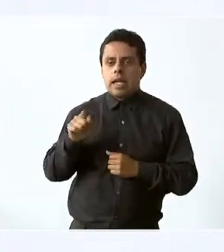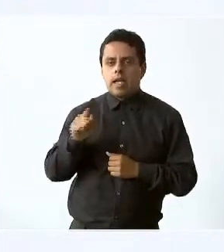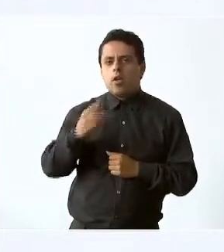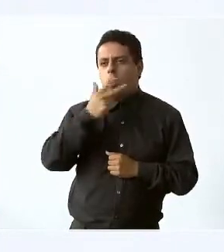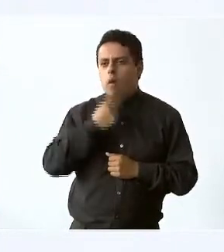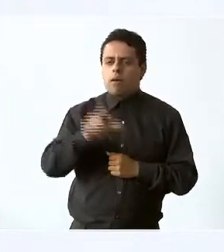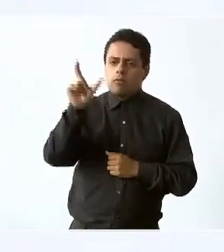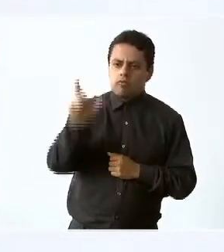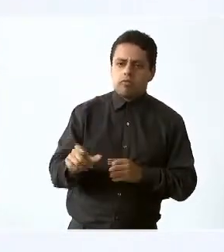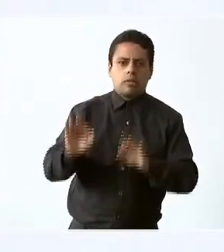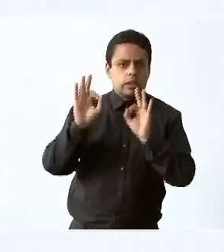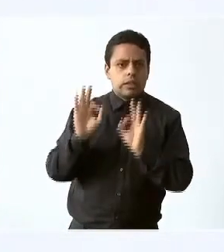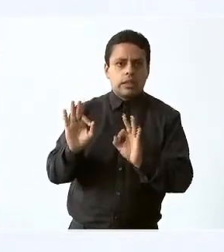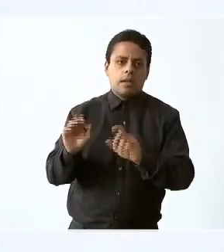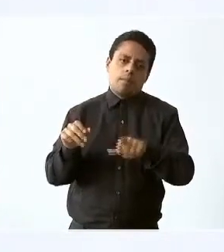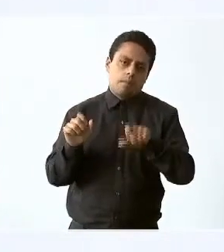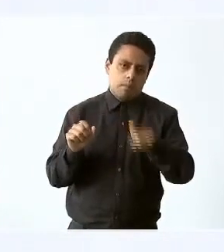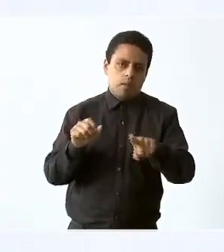poeta nacional.